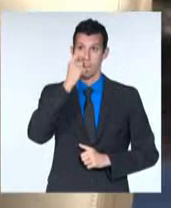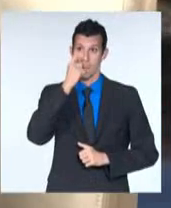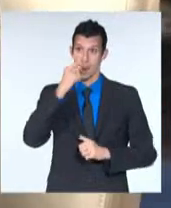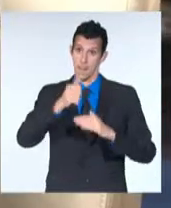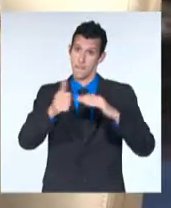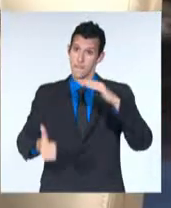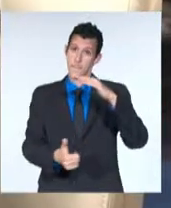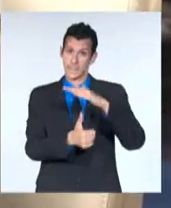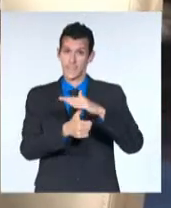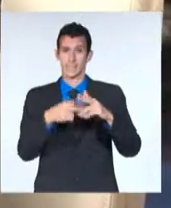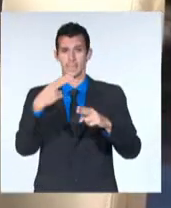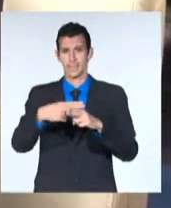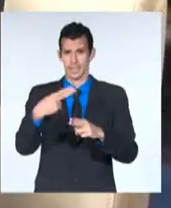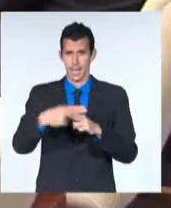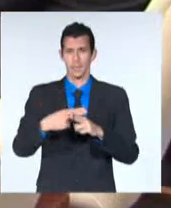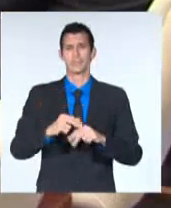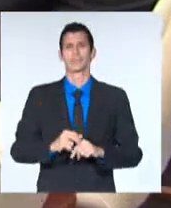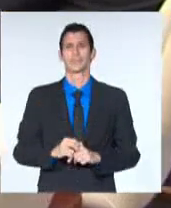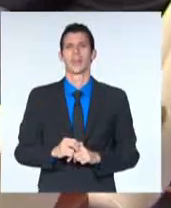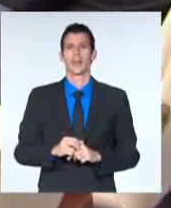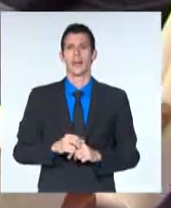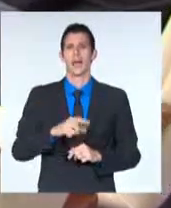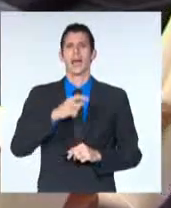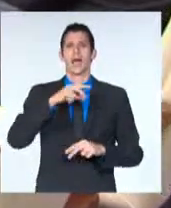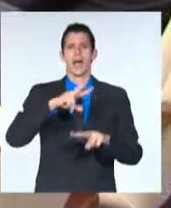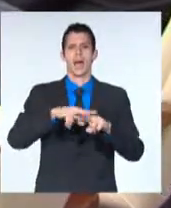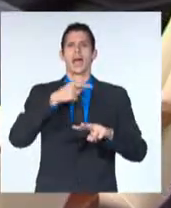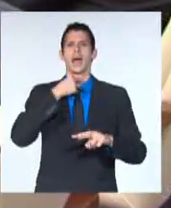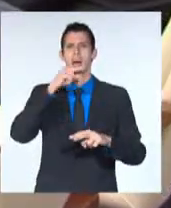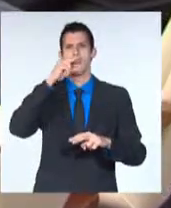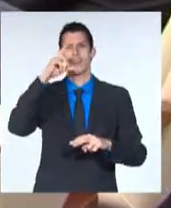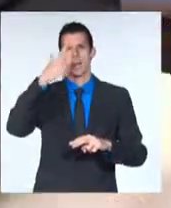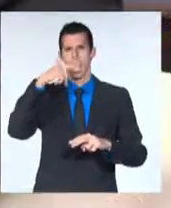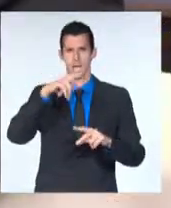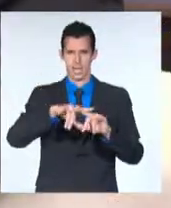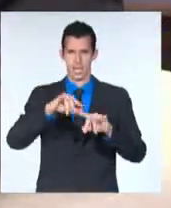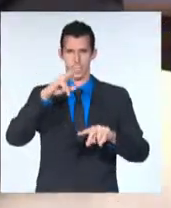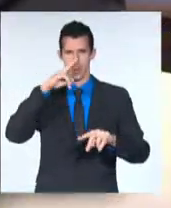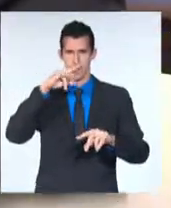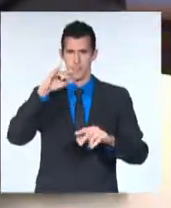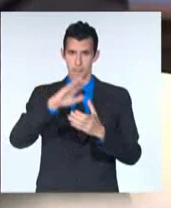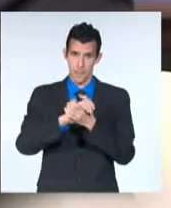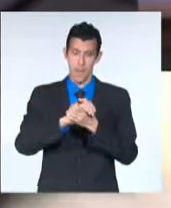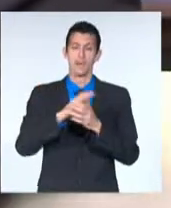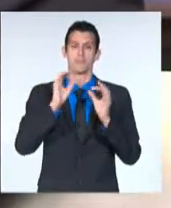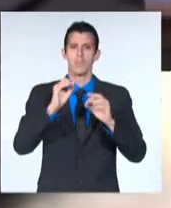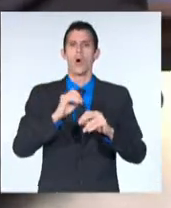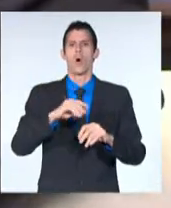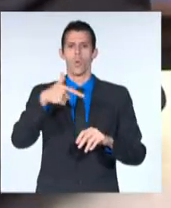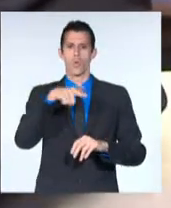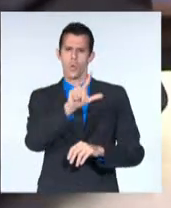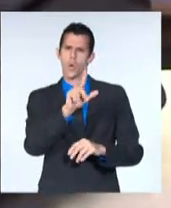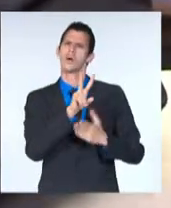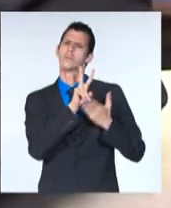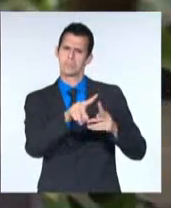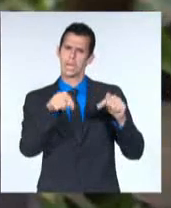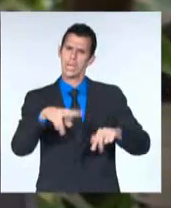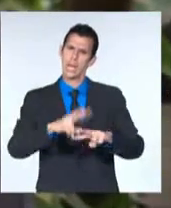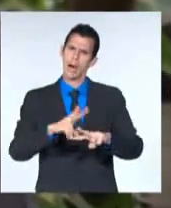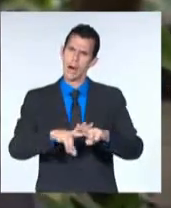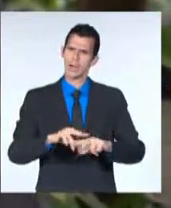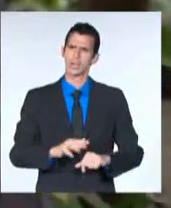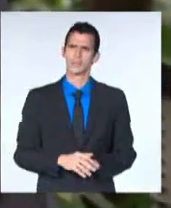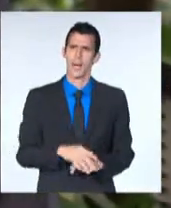Seyed Ebrahim Raisi, quien visitó La Habana en junio de este año. En el contexto de su estancia en la mayor de las Antillas, se firmaron